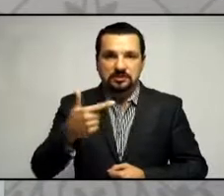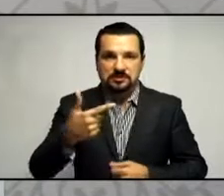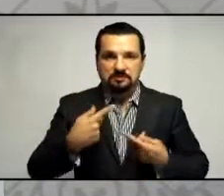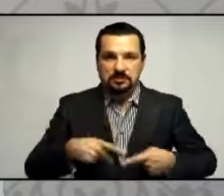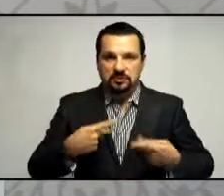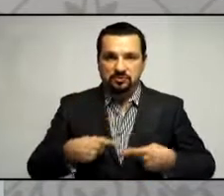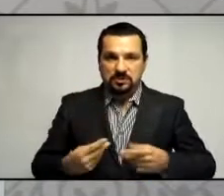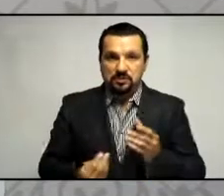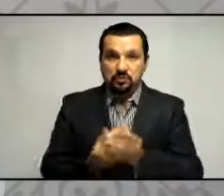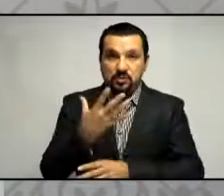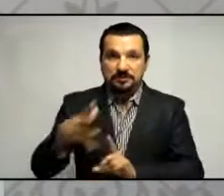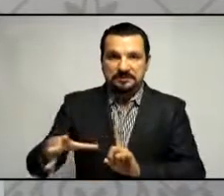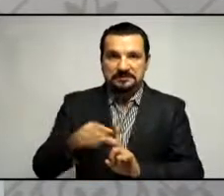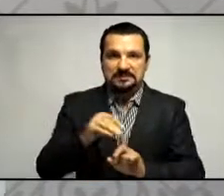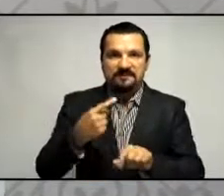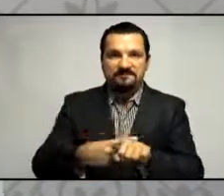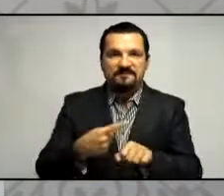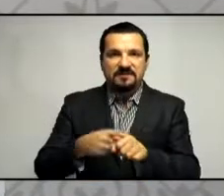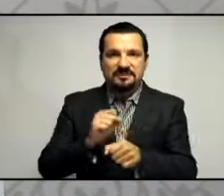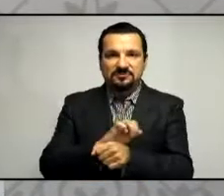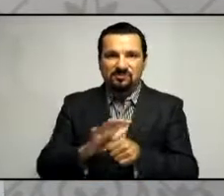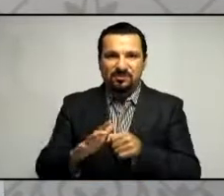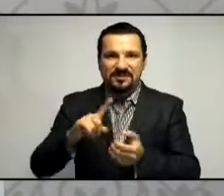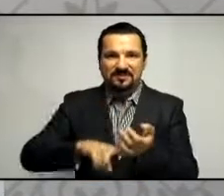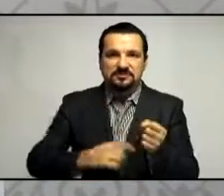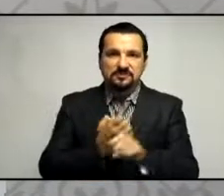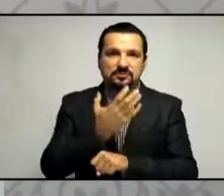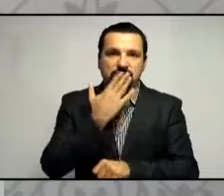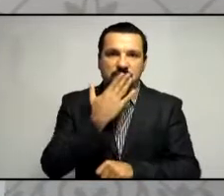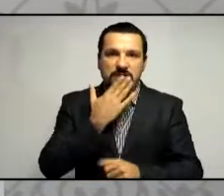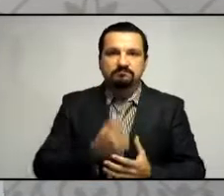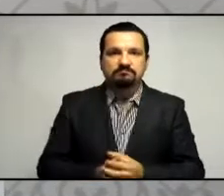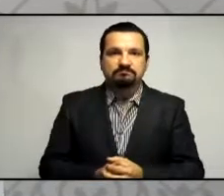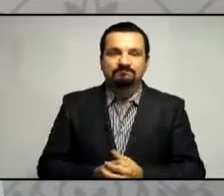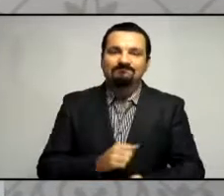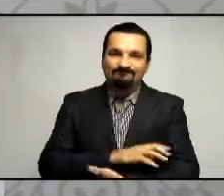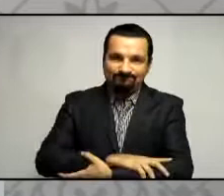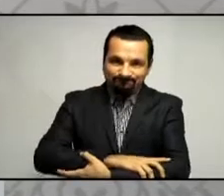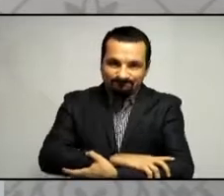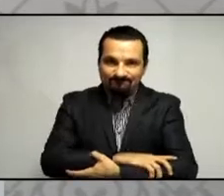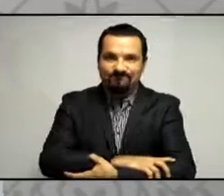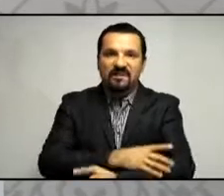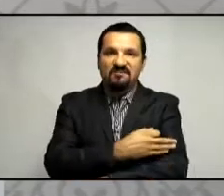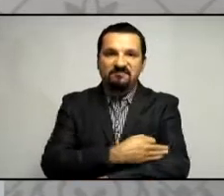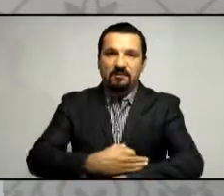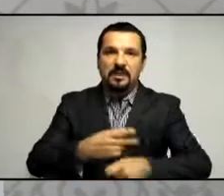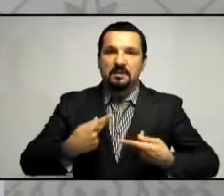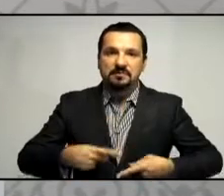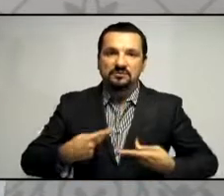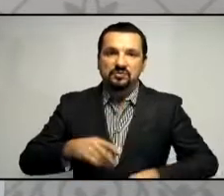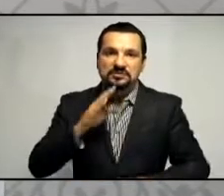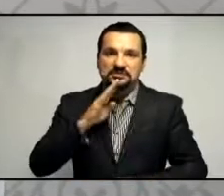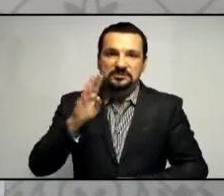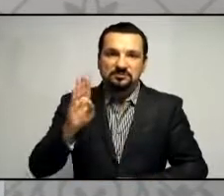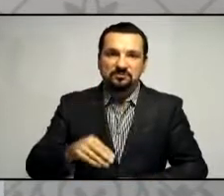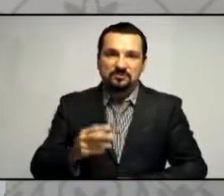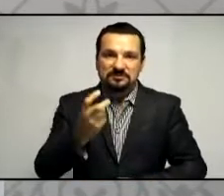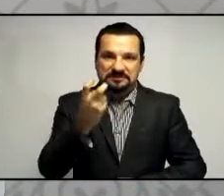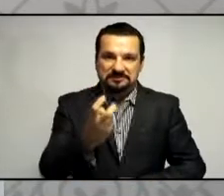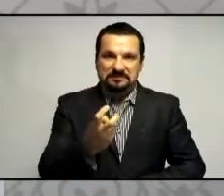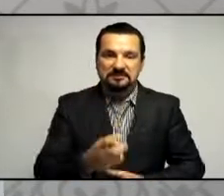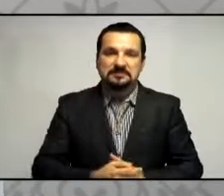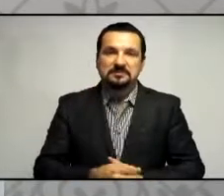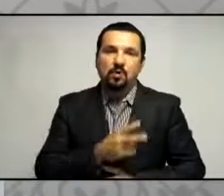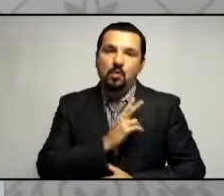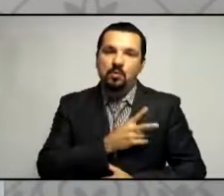casos nuevos por COVID en Sonora. Nuestra solidaridad con las familias, las personas que perdieron